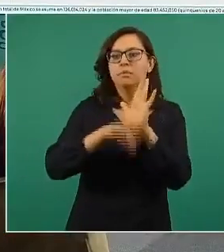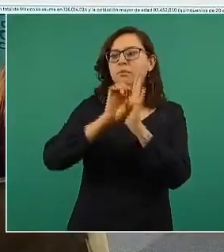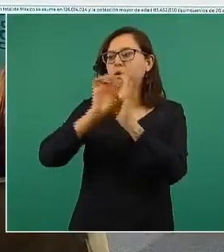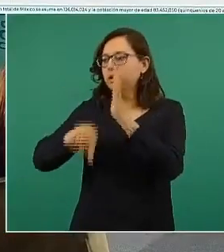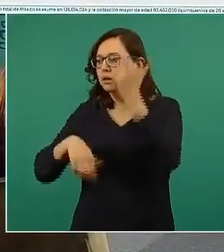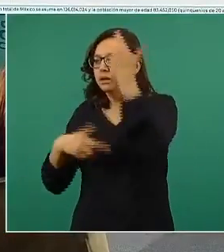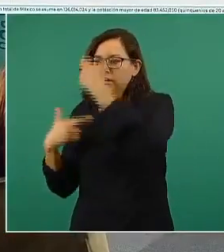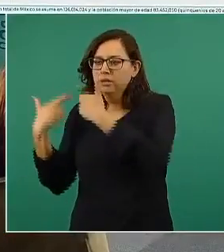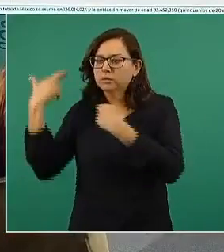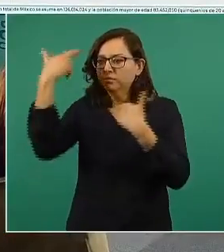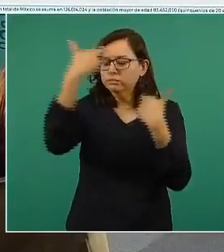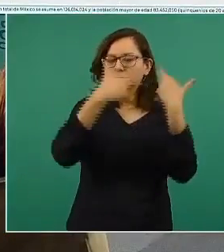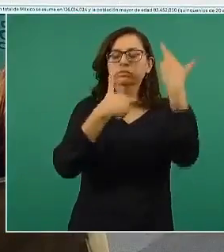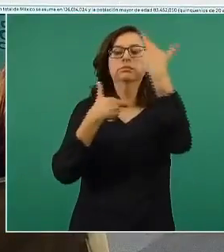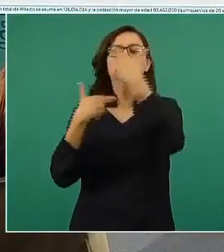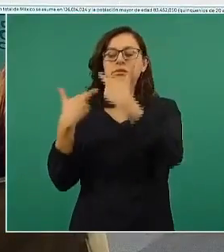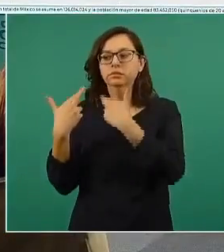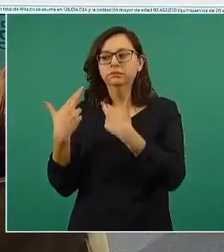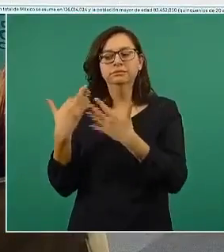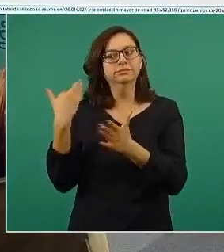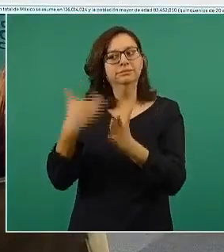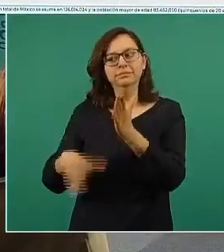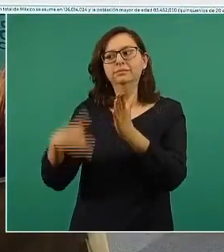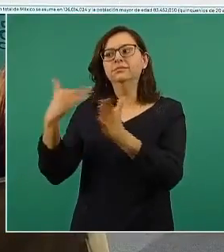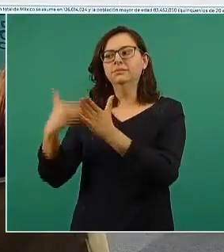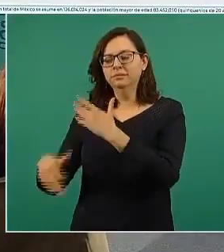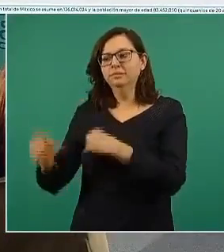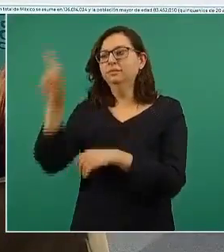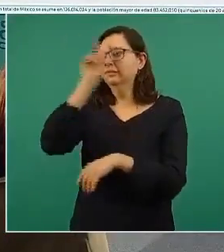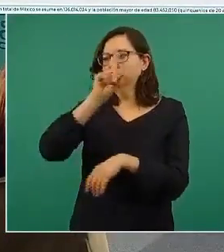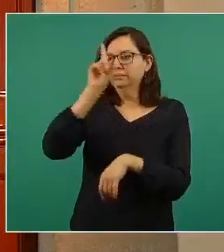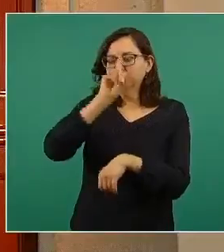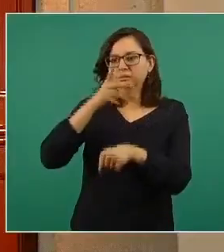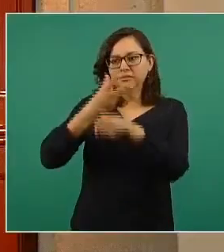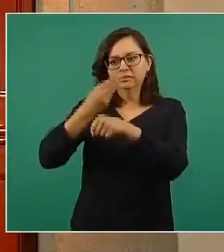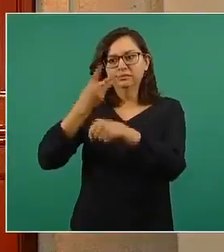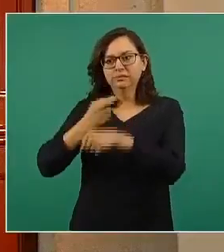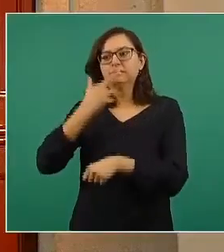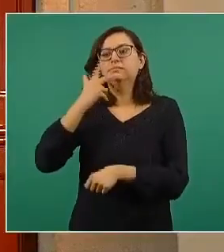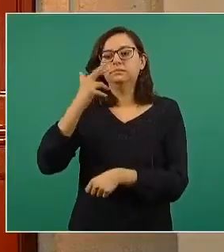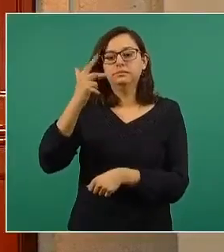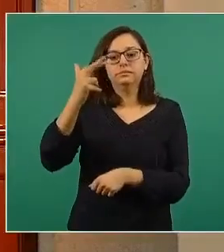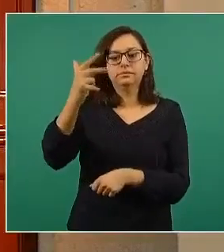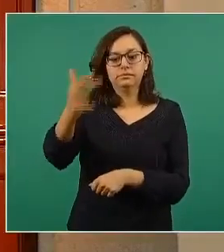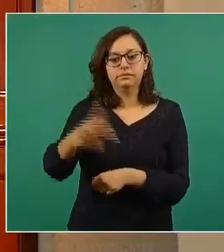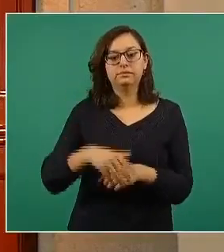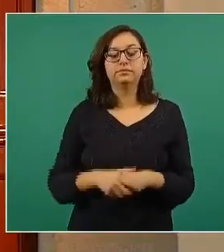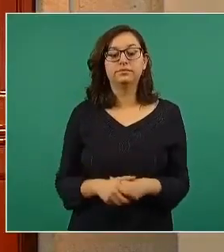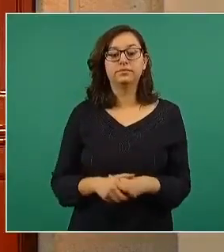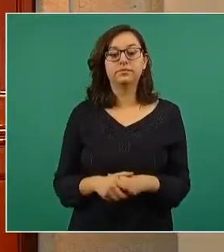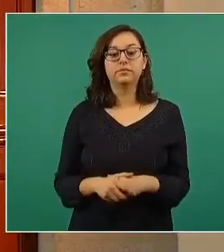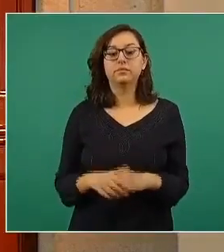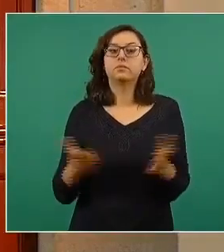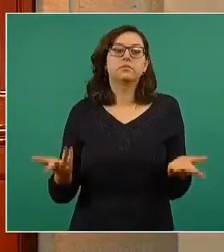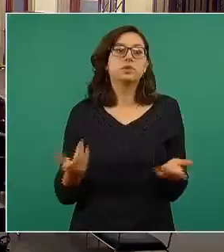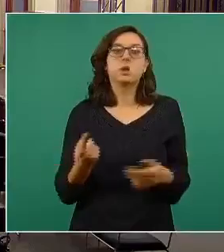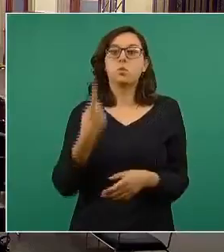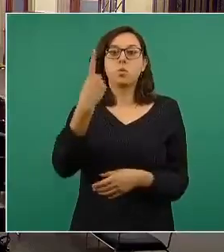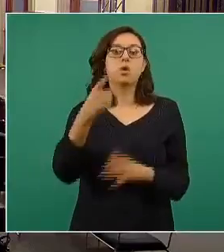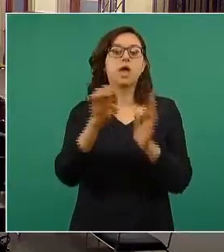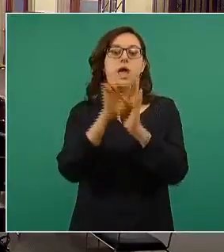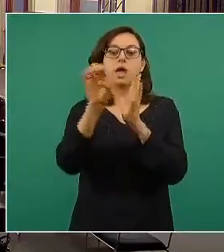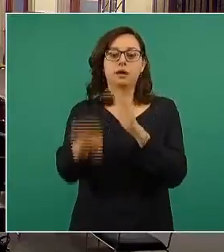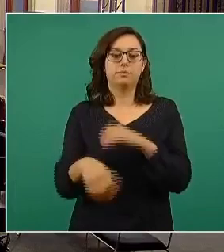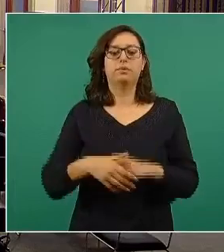hacer evaluaciones y entonces emitir recomendaciones para poder mejorar todos estos marcos normativos. Un ejemplo de ello